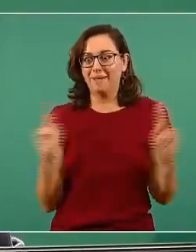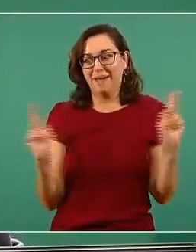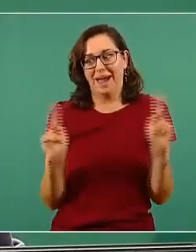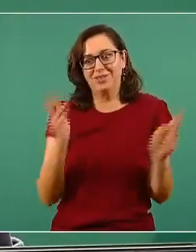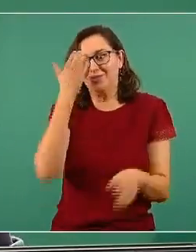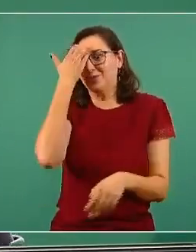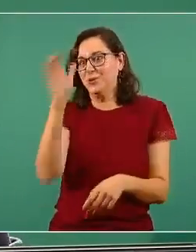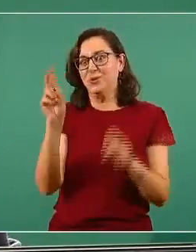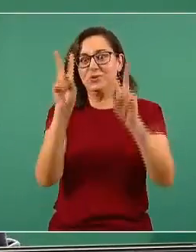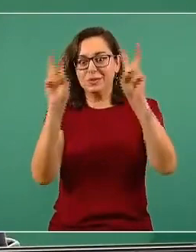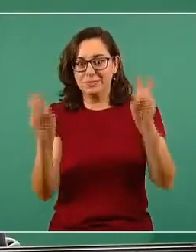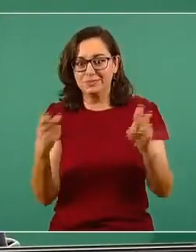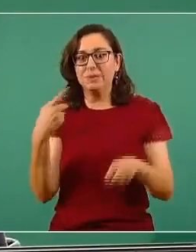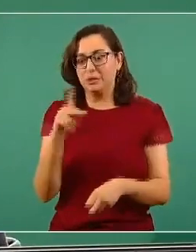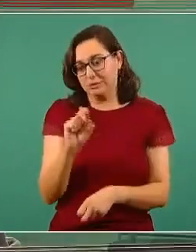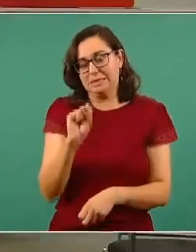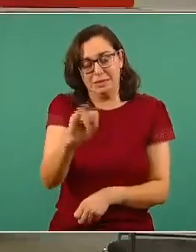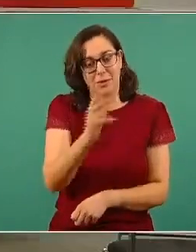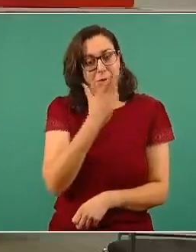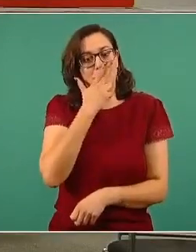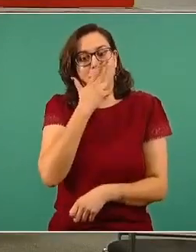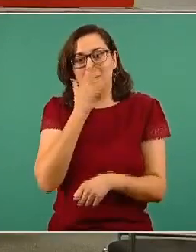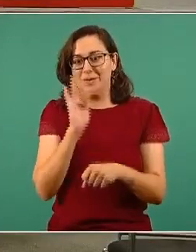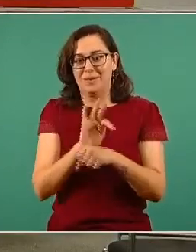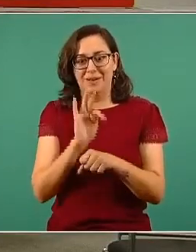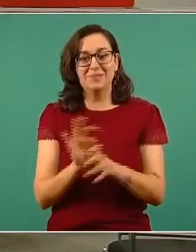bueno, conservemos a las abejas porque sí son muy